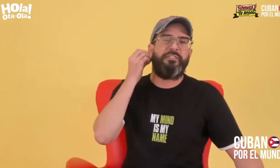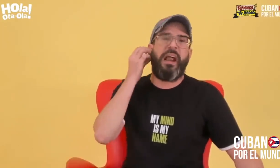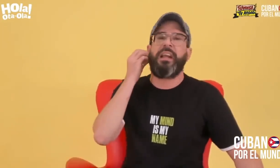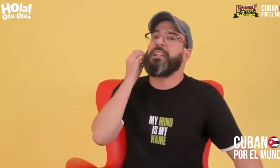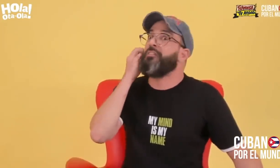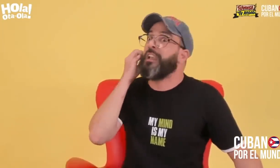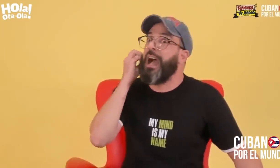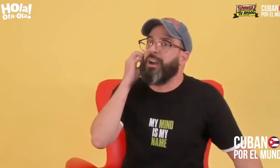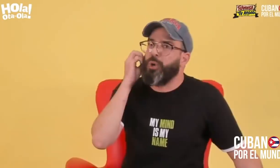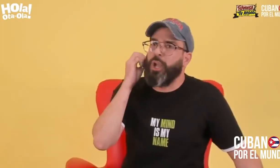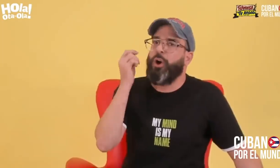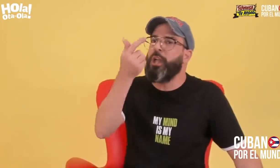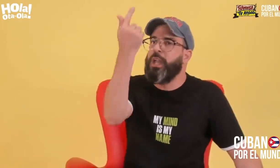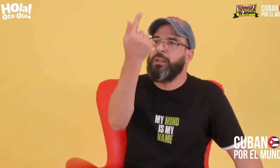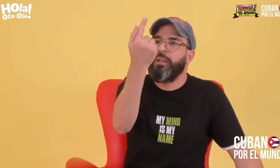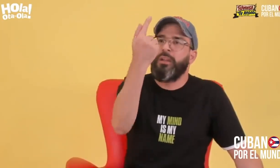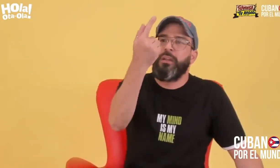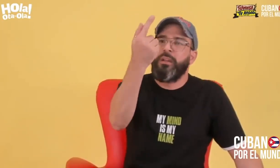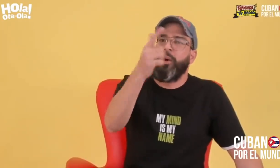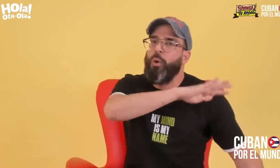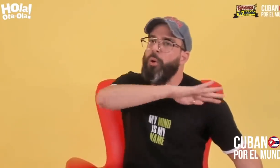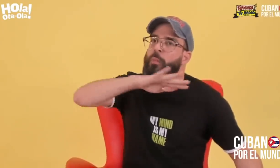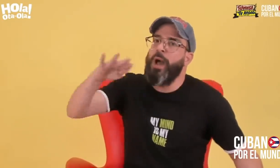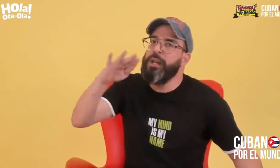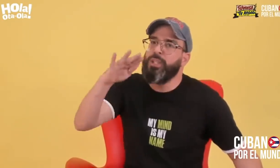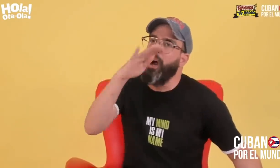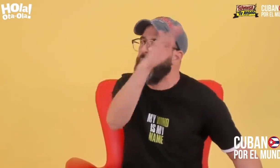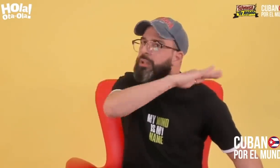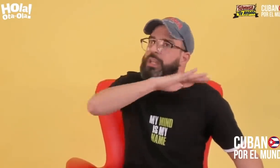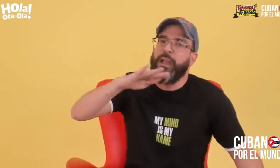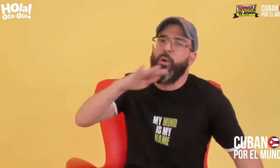la cifra, a rectificar, porque oye,